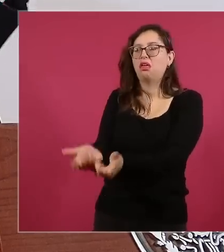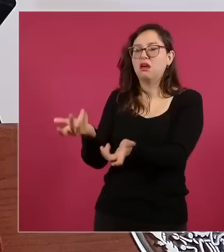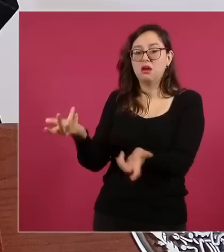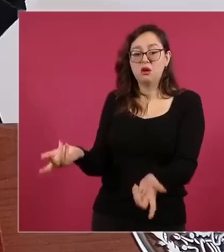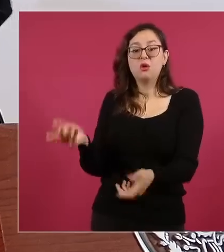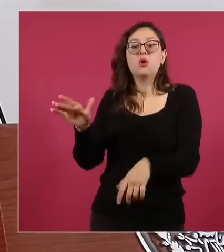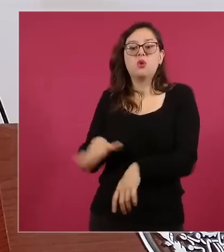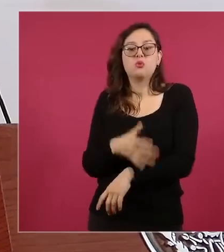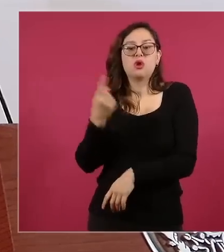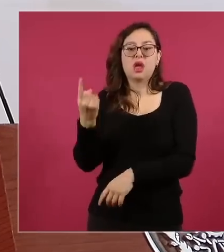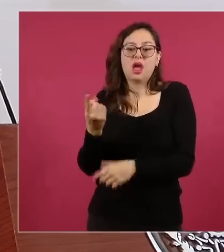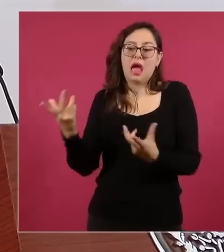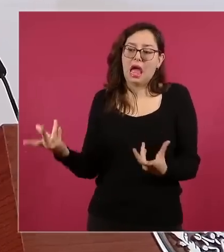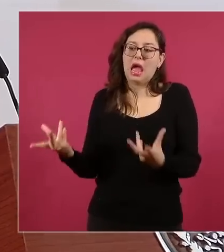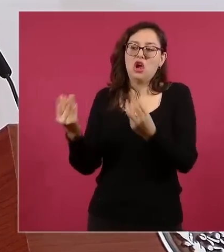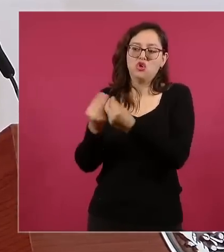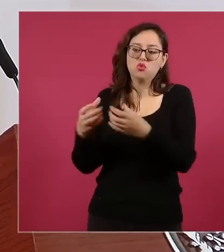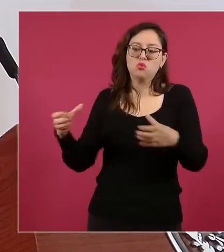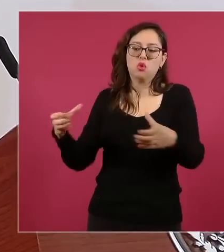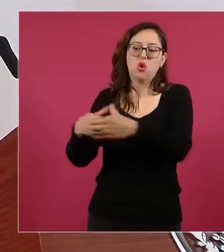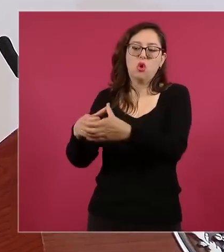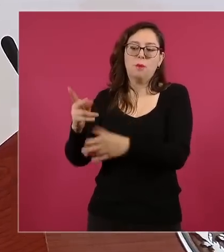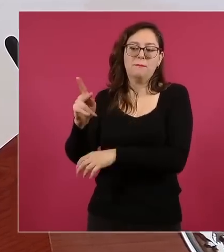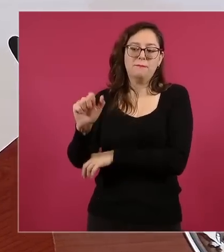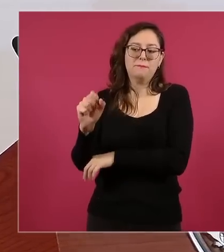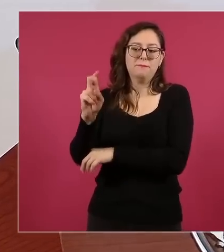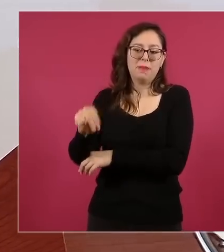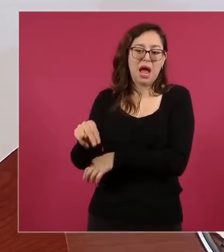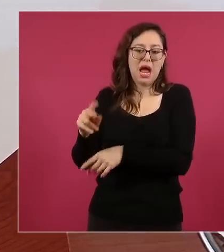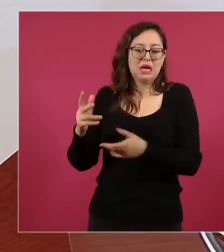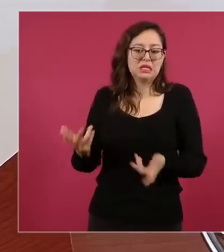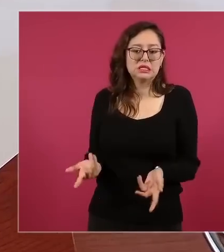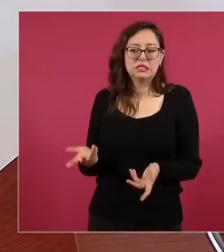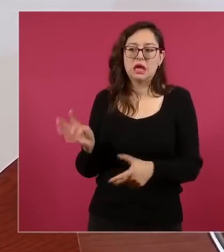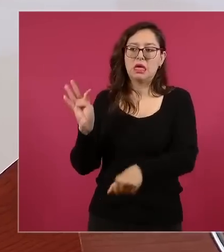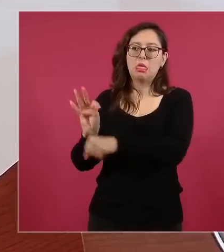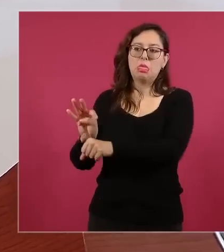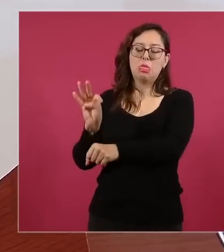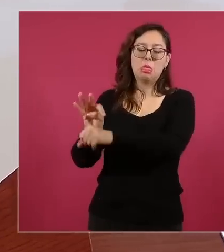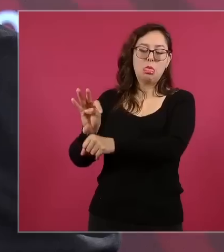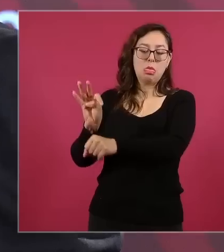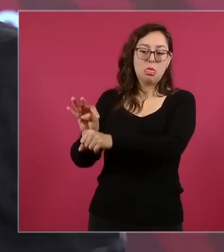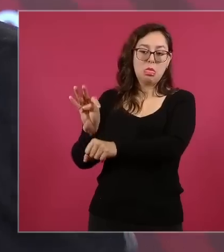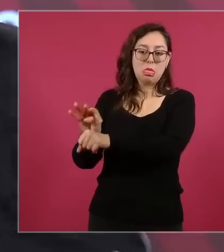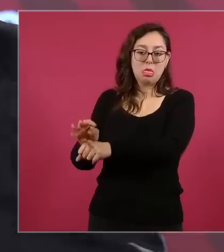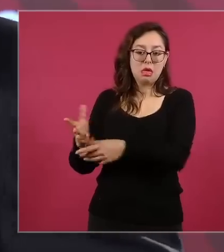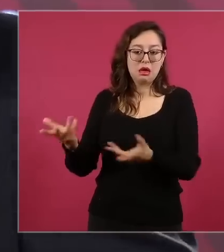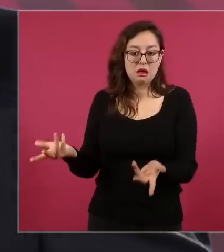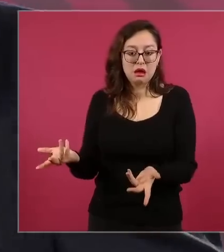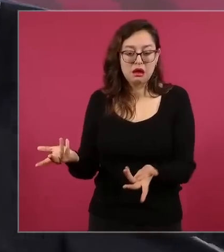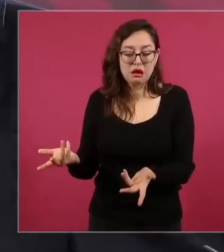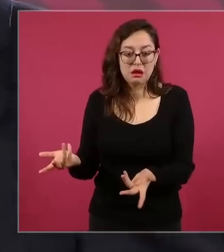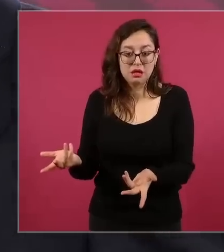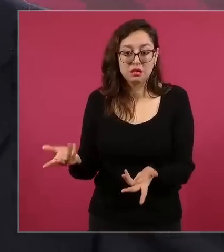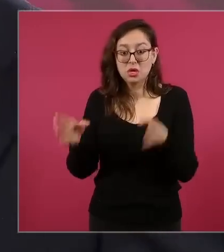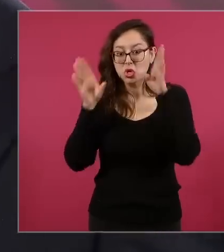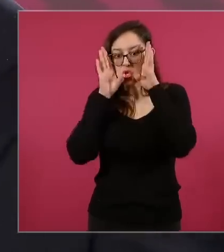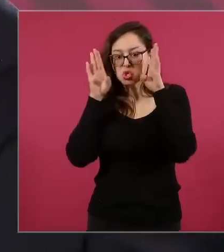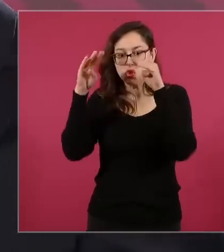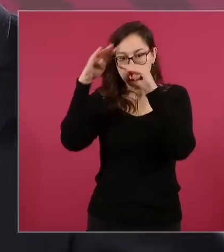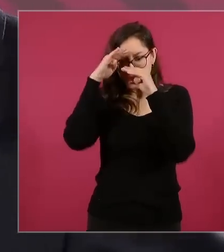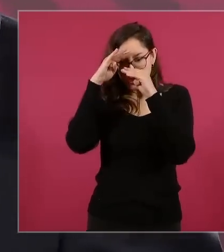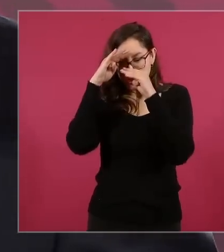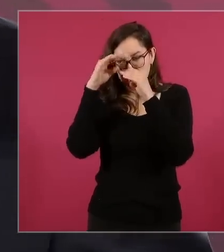porque representa a una secta, a un grupo de